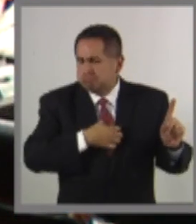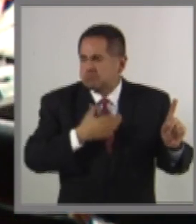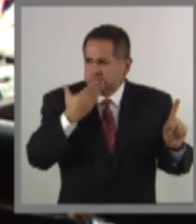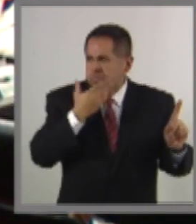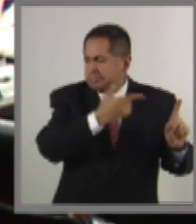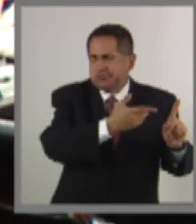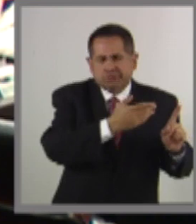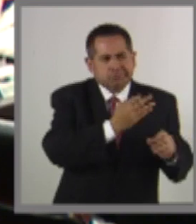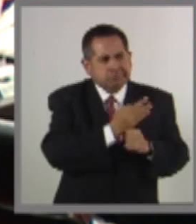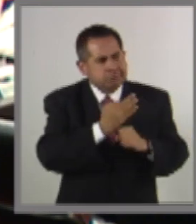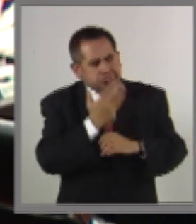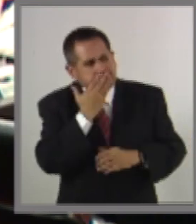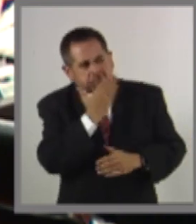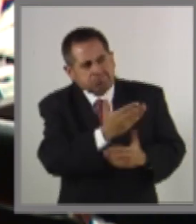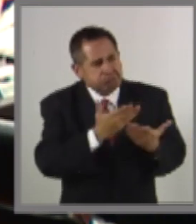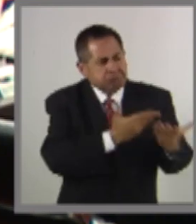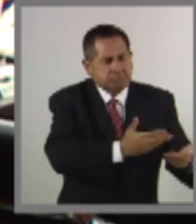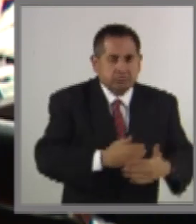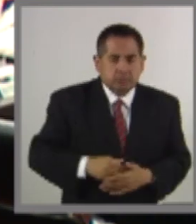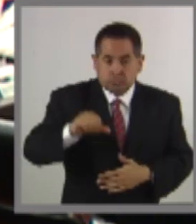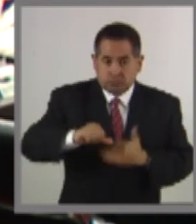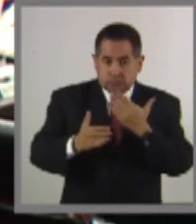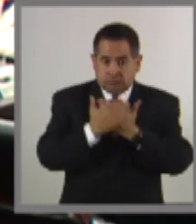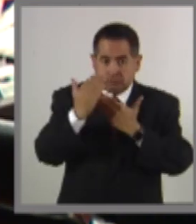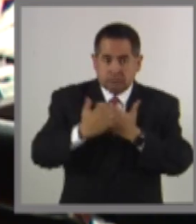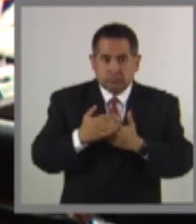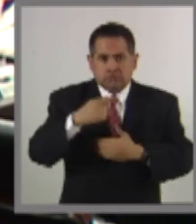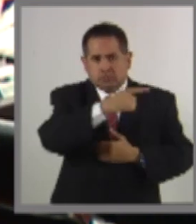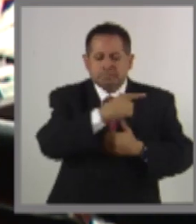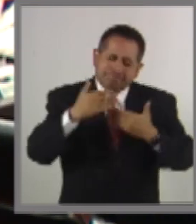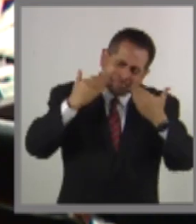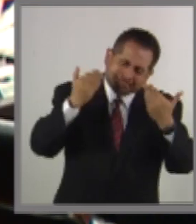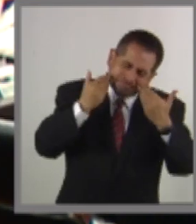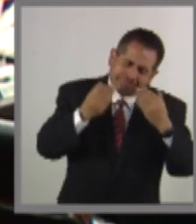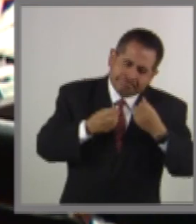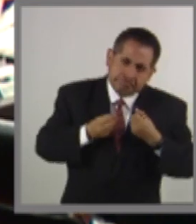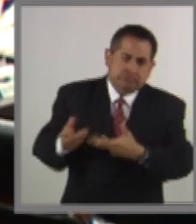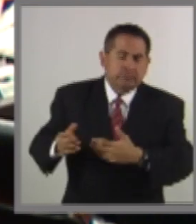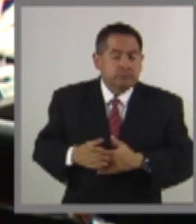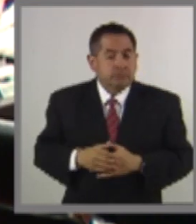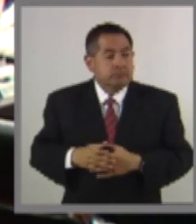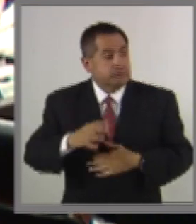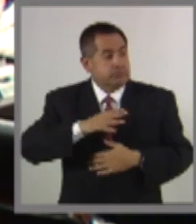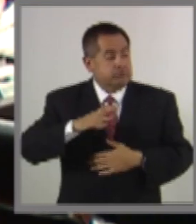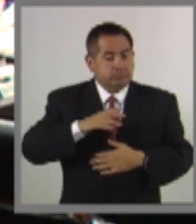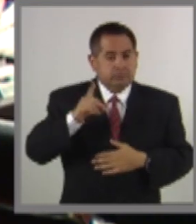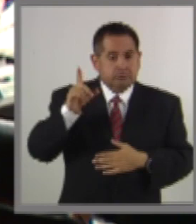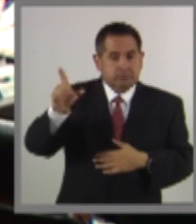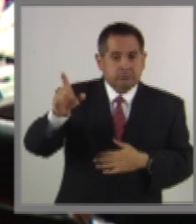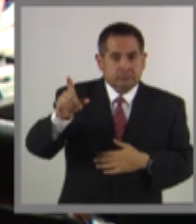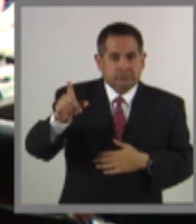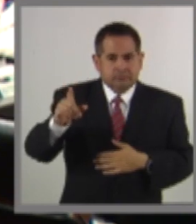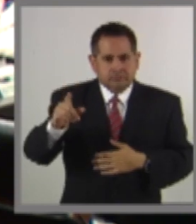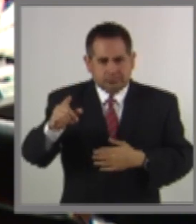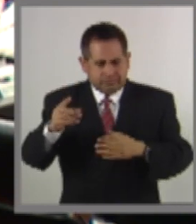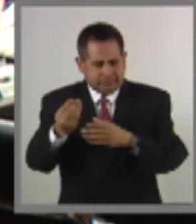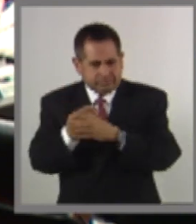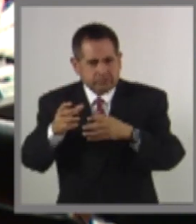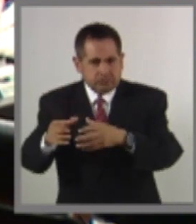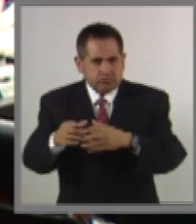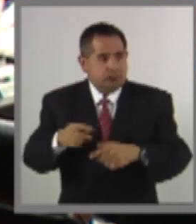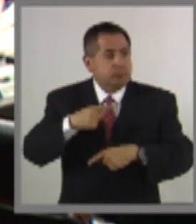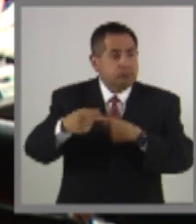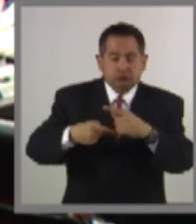PRI. Hoy en la mañana tuviste un gesto. Estábamos en la previa y fuiste